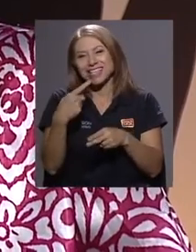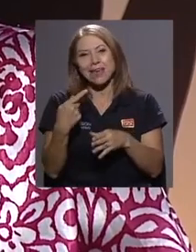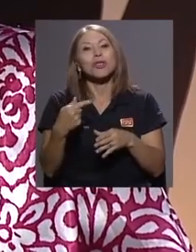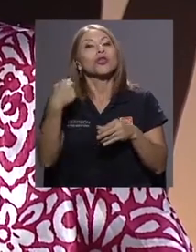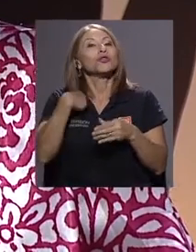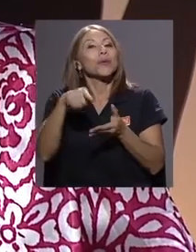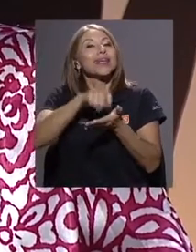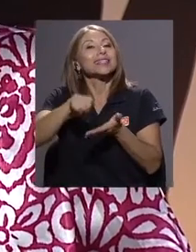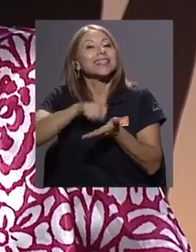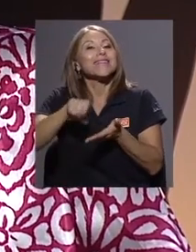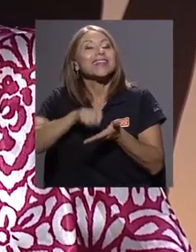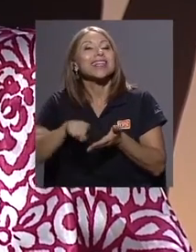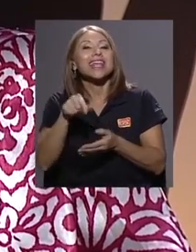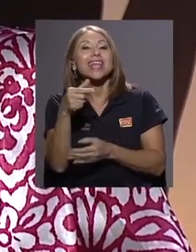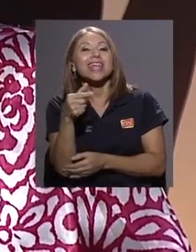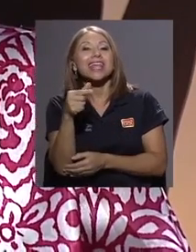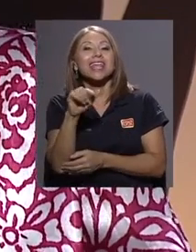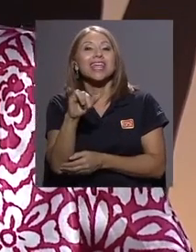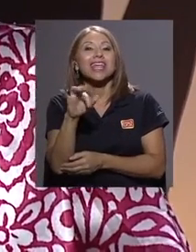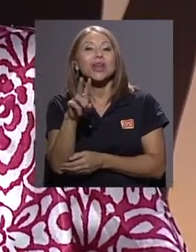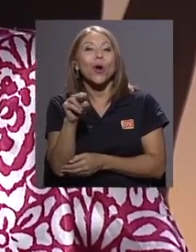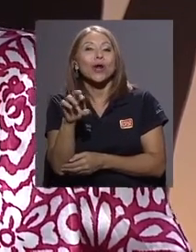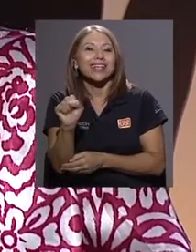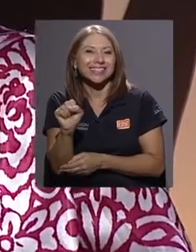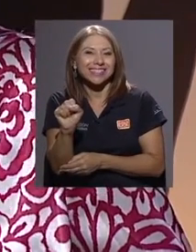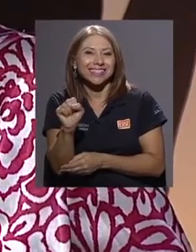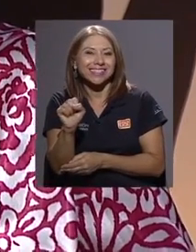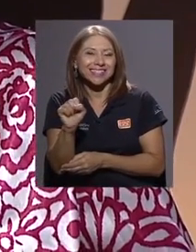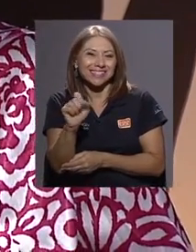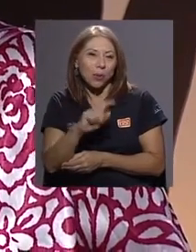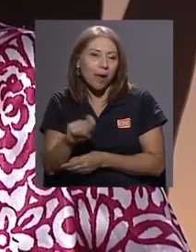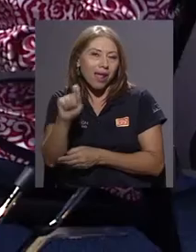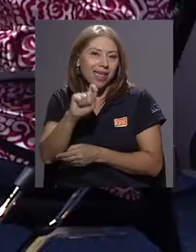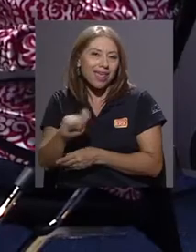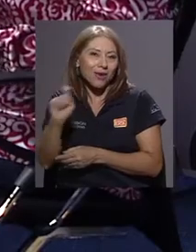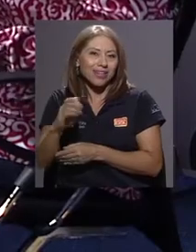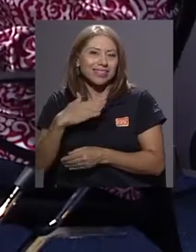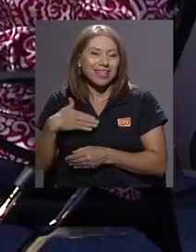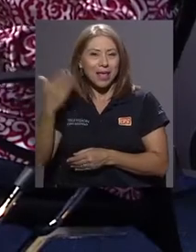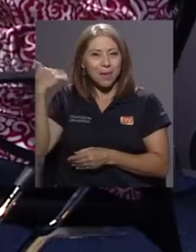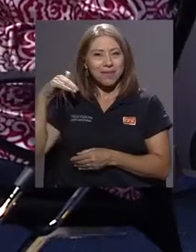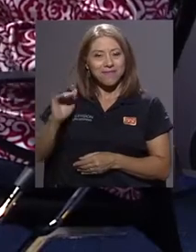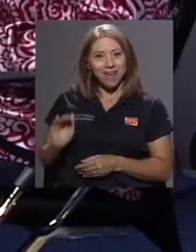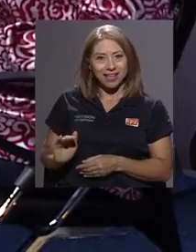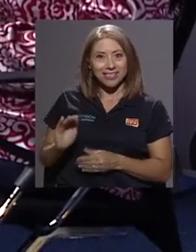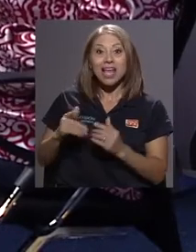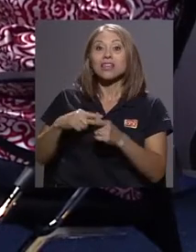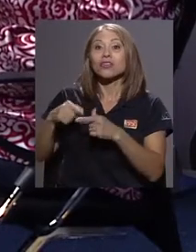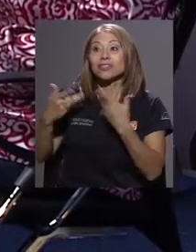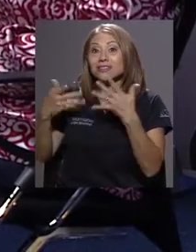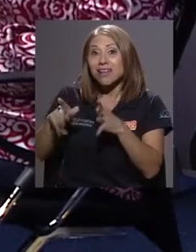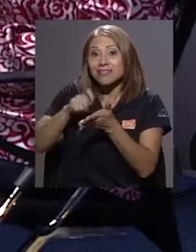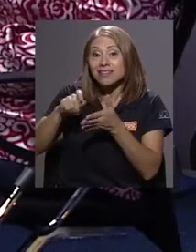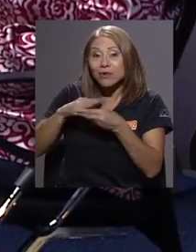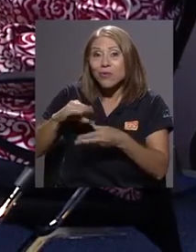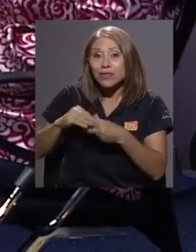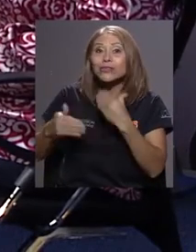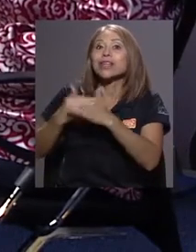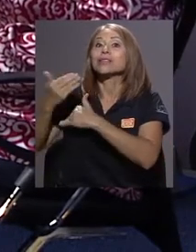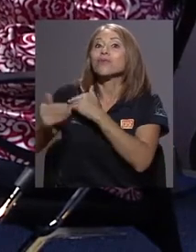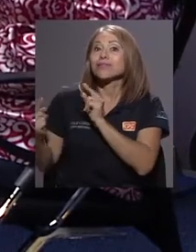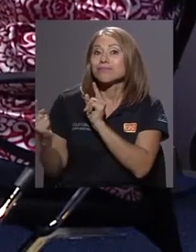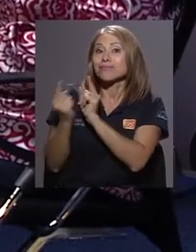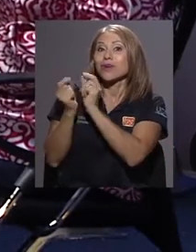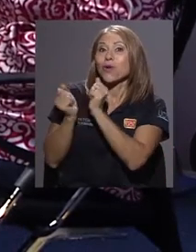entonces yo tenía escritos esos cuentos tuve el encuentro contigo que me hiciste favor de invitarme y